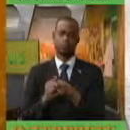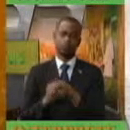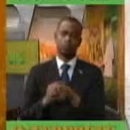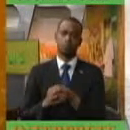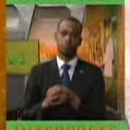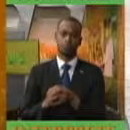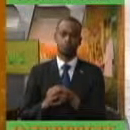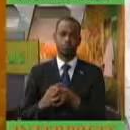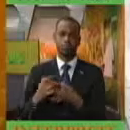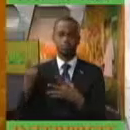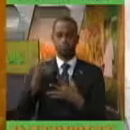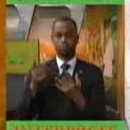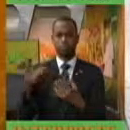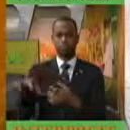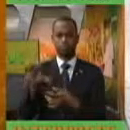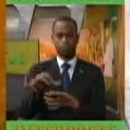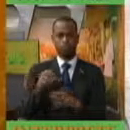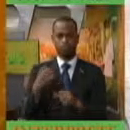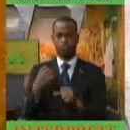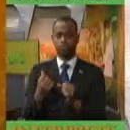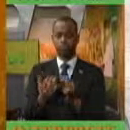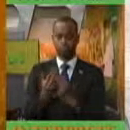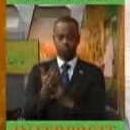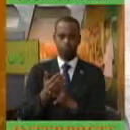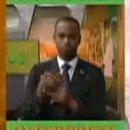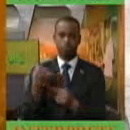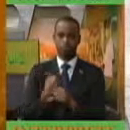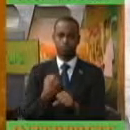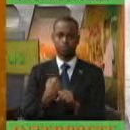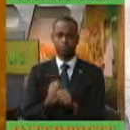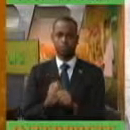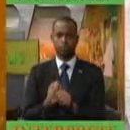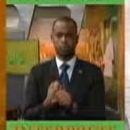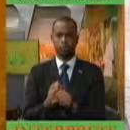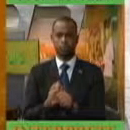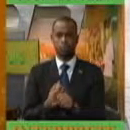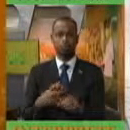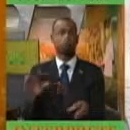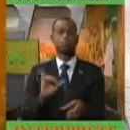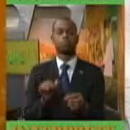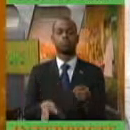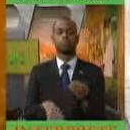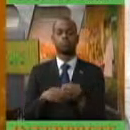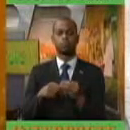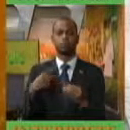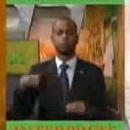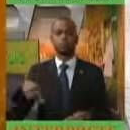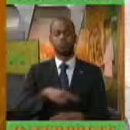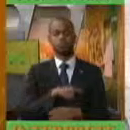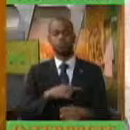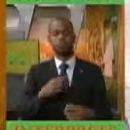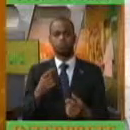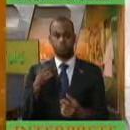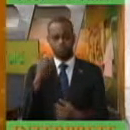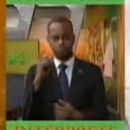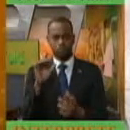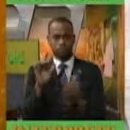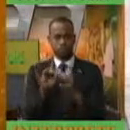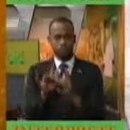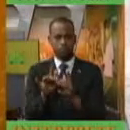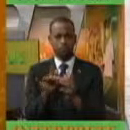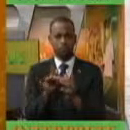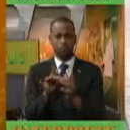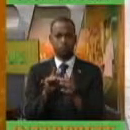eso todos los recintos allá son accesibles. Y por qué no añadir también que nosotros tenemos contacto